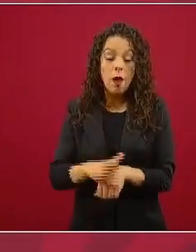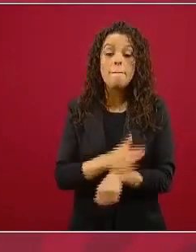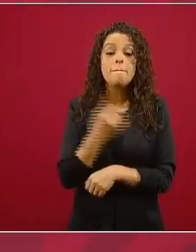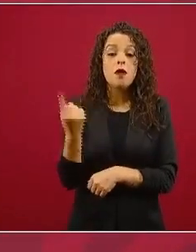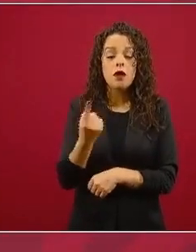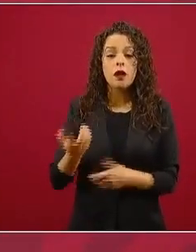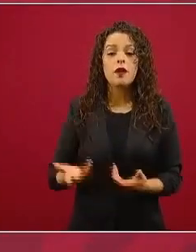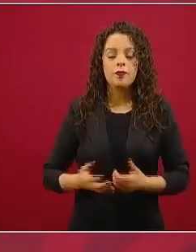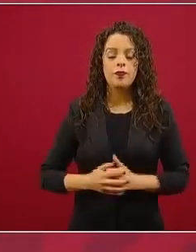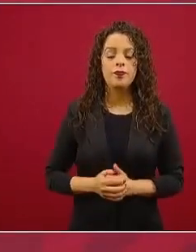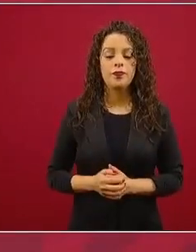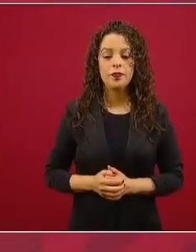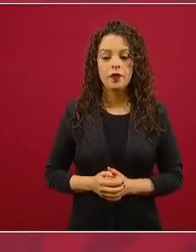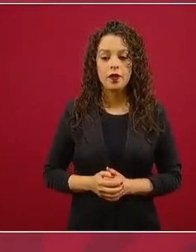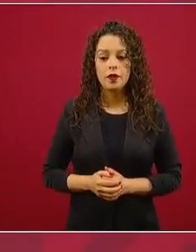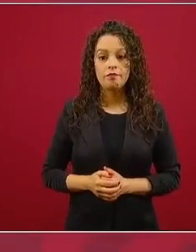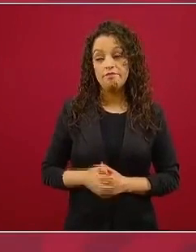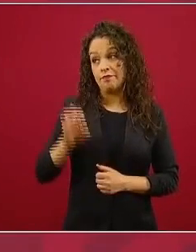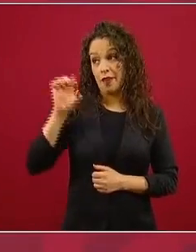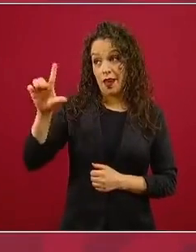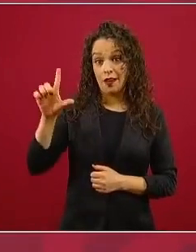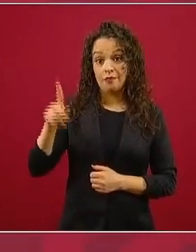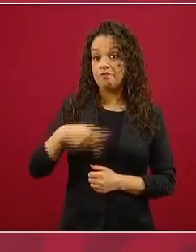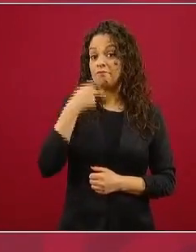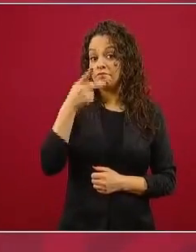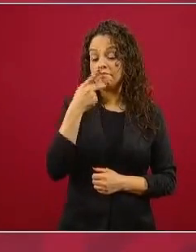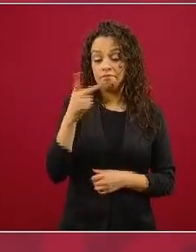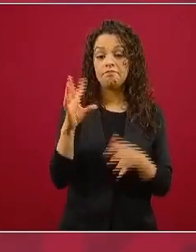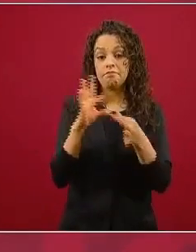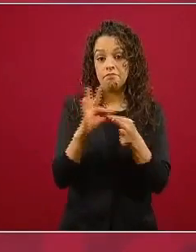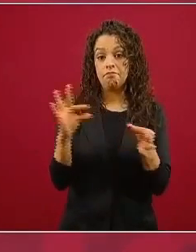seguramente él va a declarar,